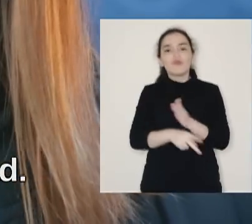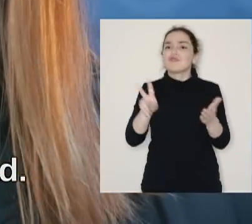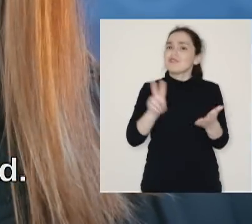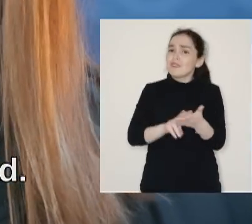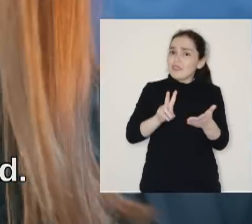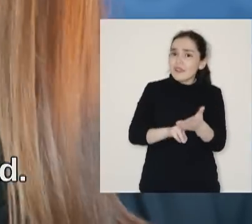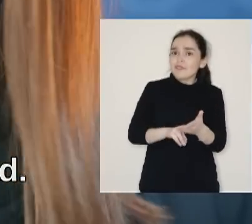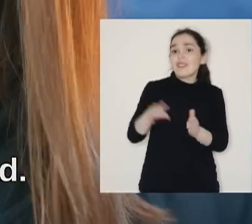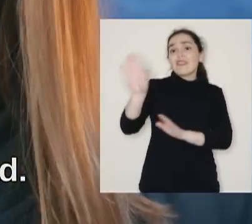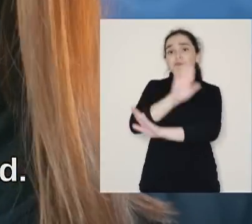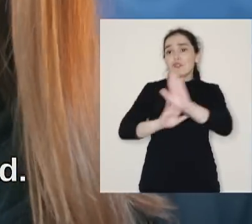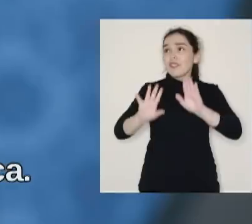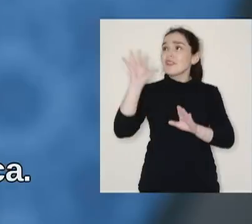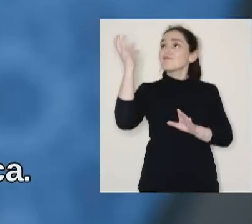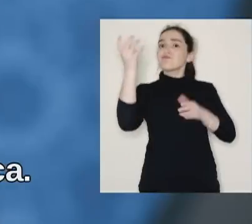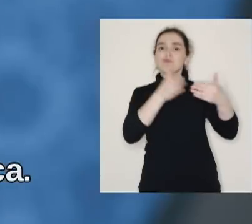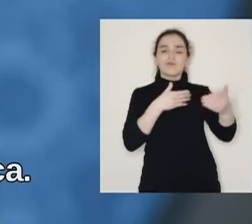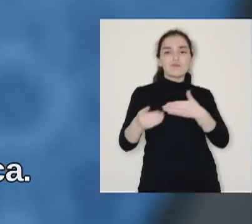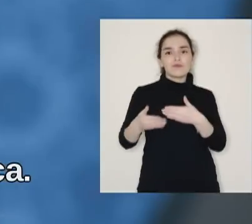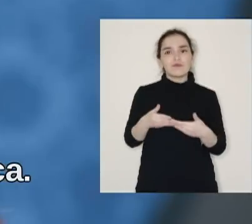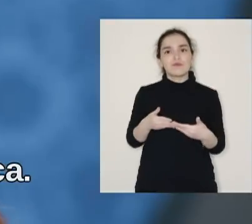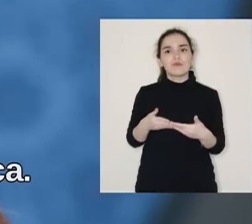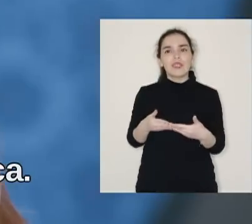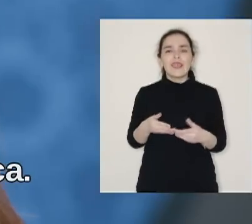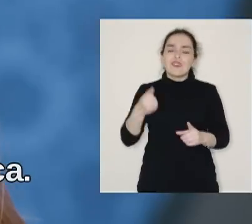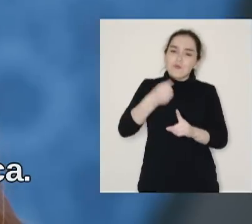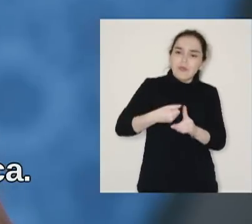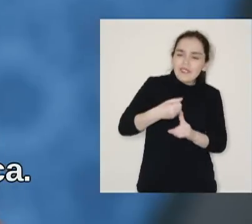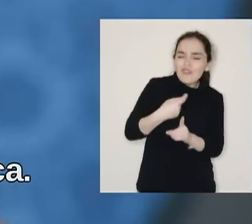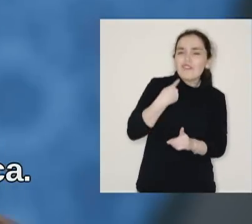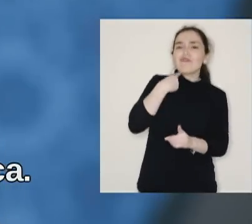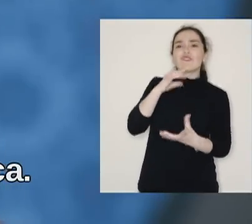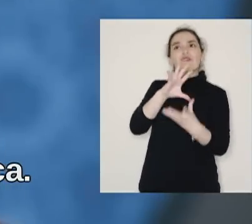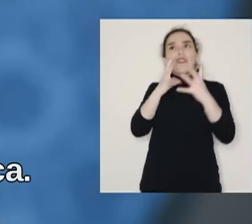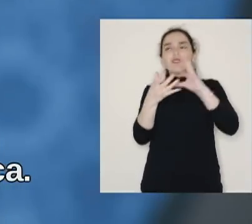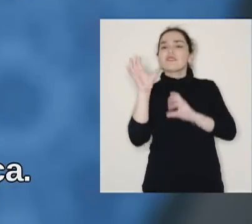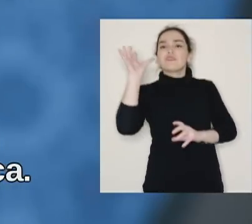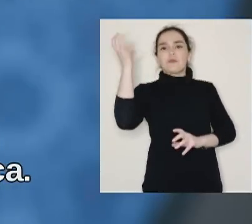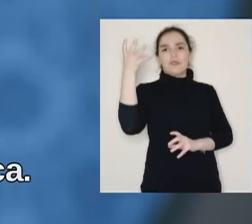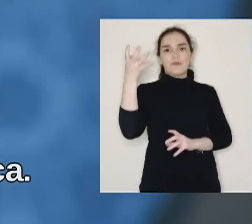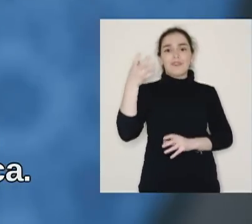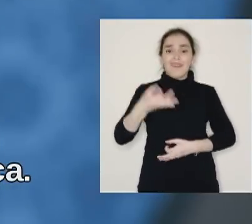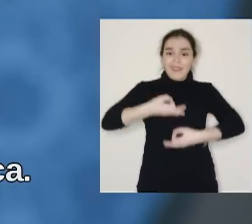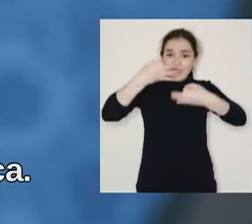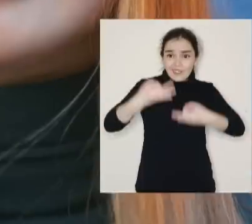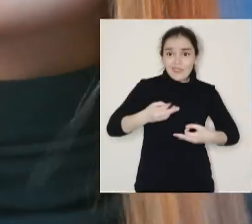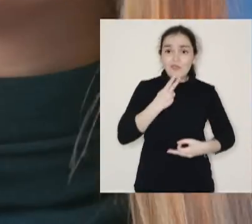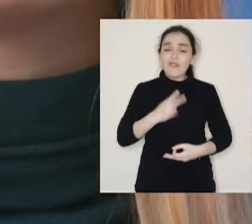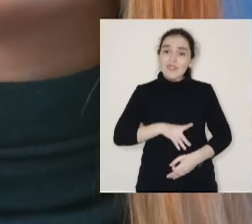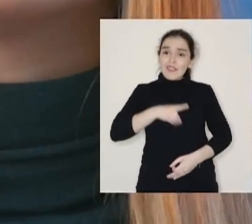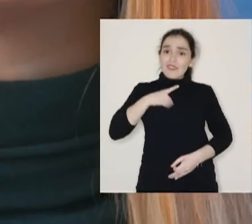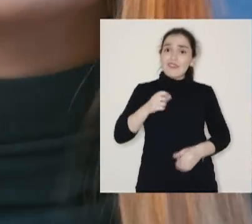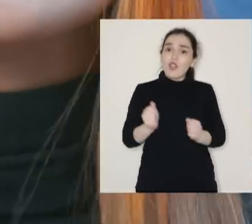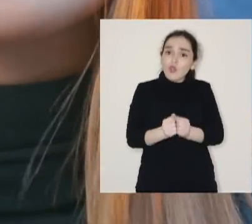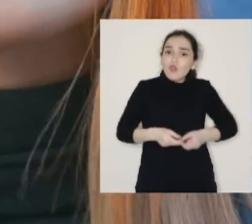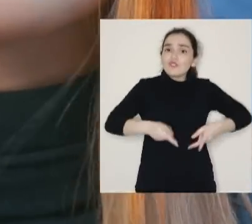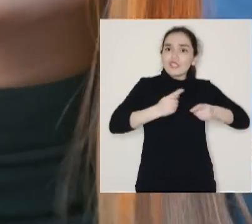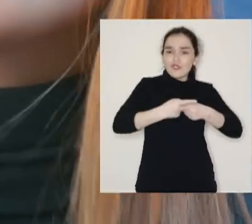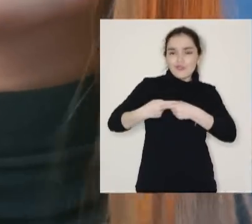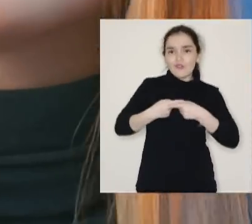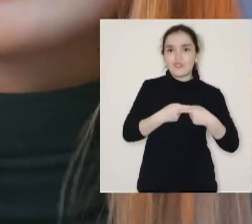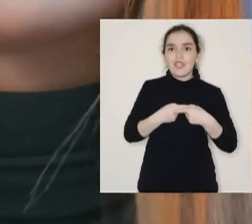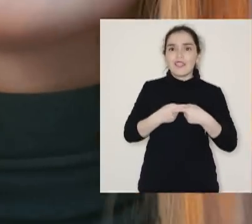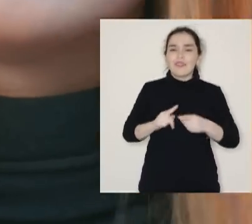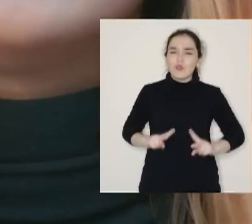profundo, cambios de verdad, de proteger nuestros ecosistemas y combatir los efectos de la crisis climática, de garantizar una vida digna